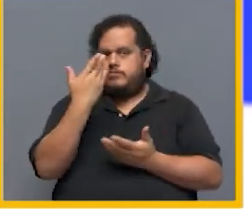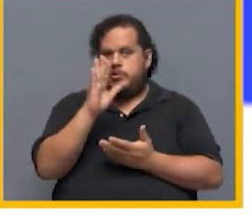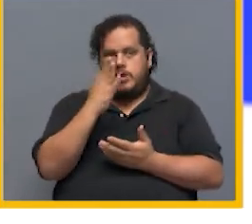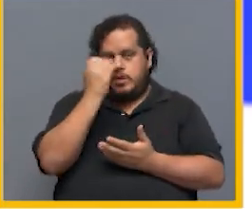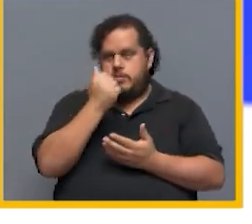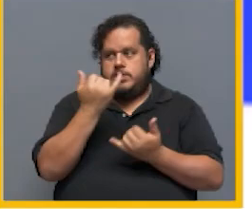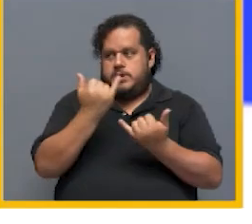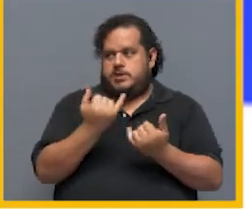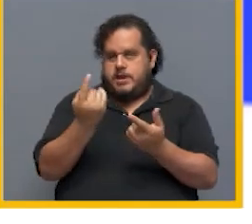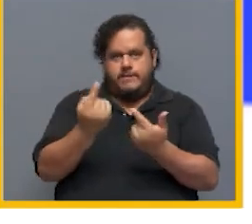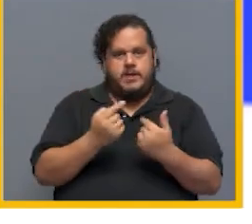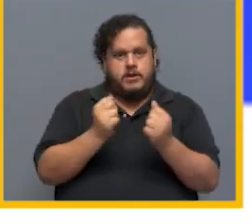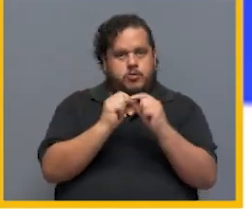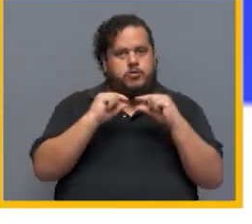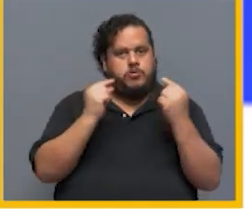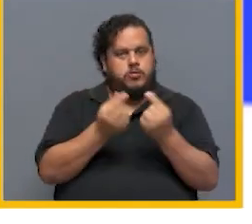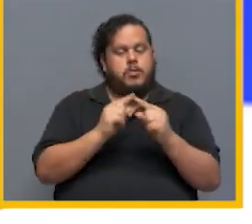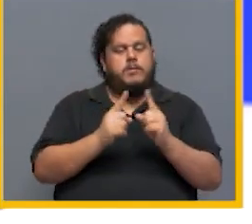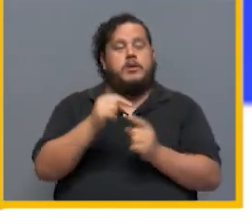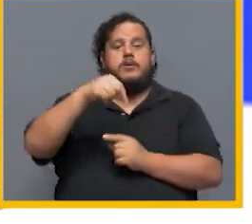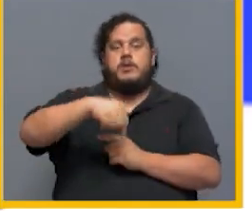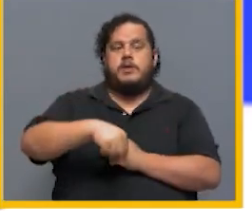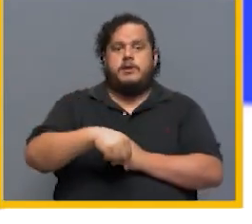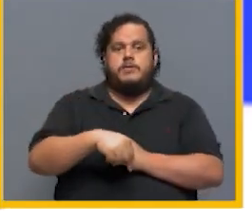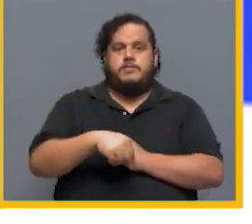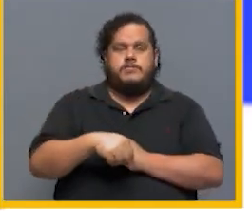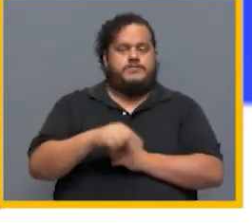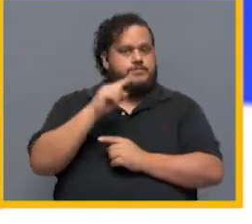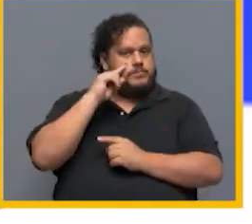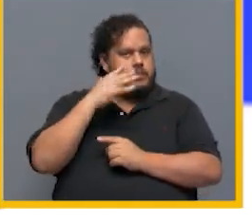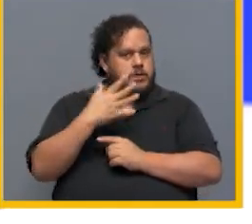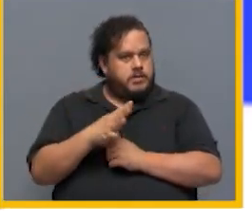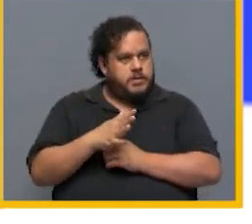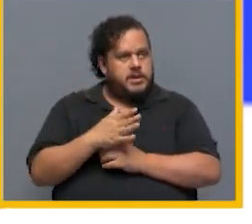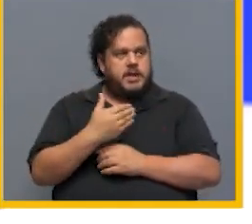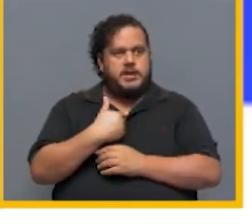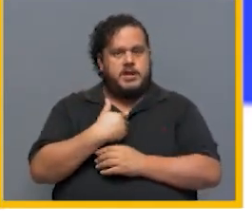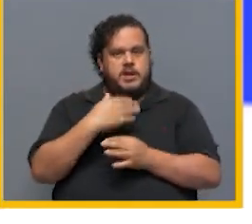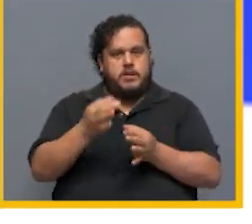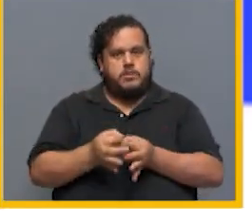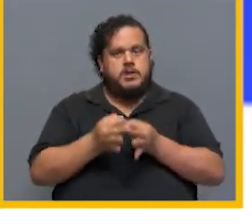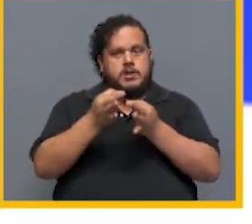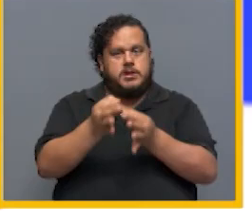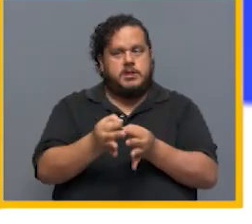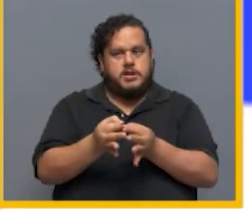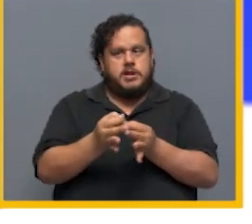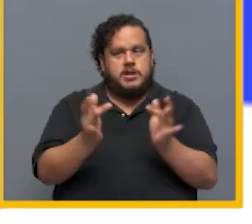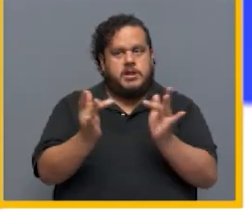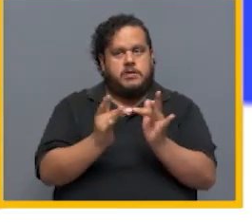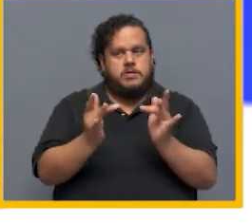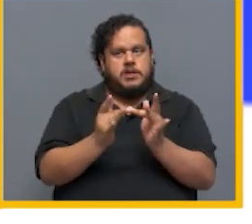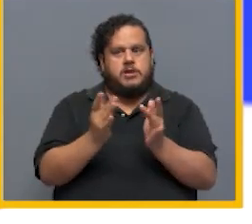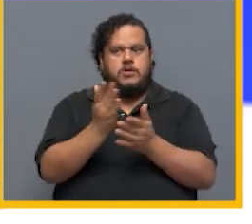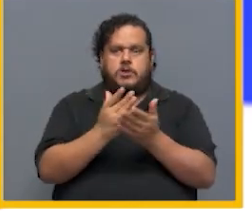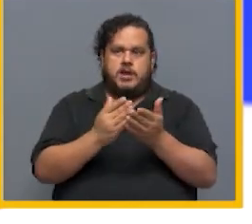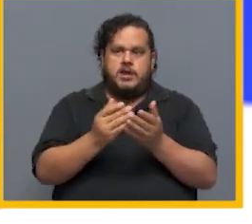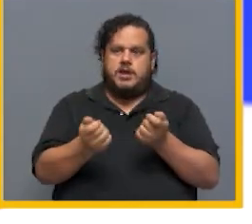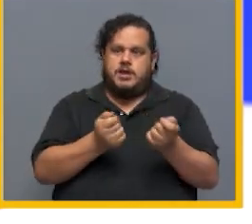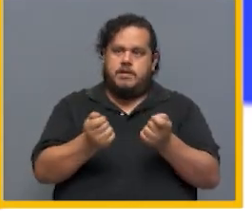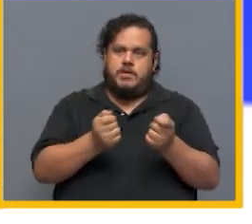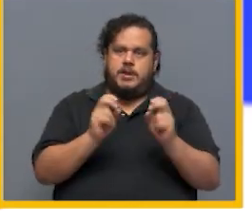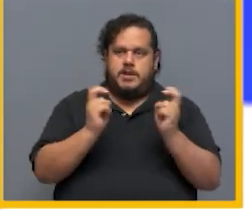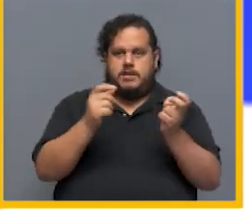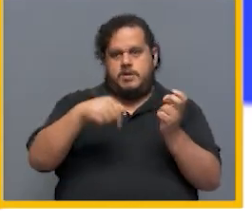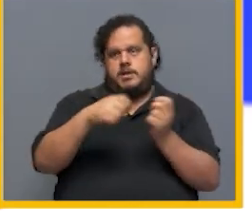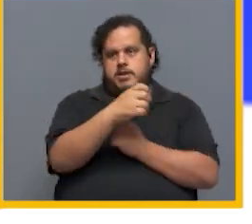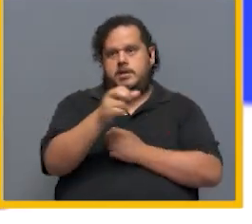ya viene con su grupo. Pero que hoy, por lo menos, pareciera tener una trascendencia el contacto de alguien que maneje el tema aquí